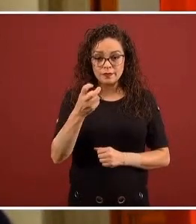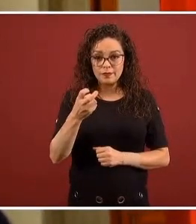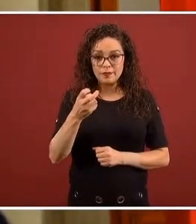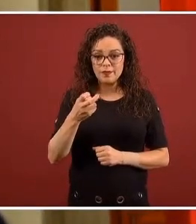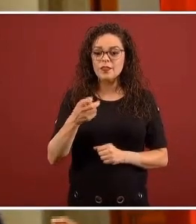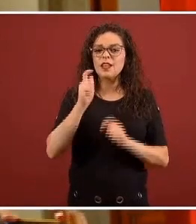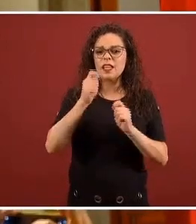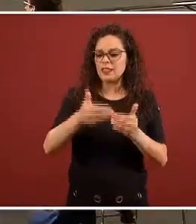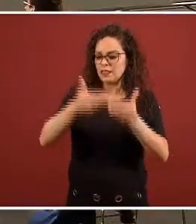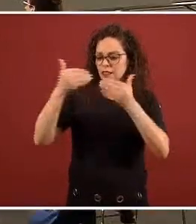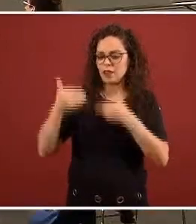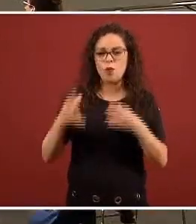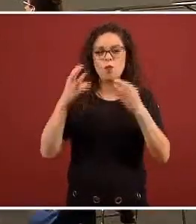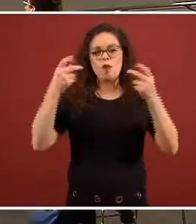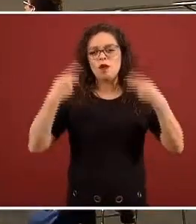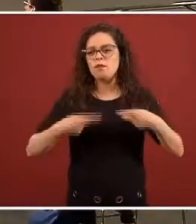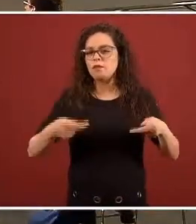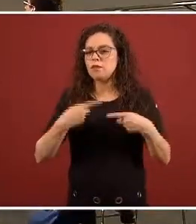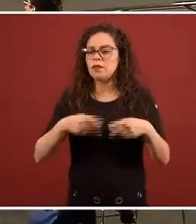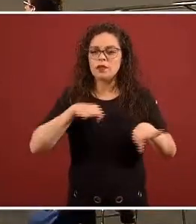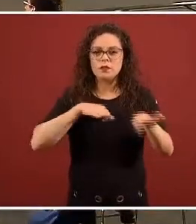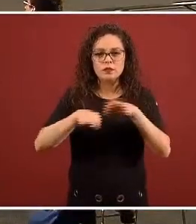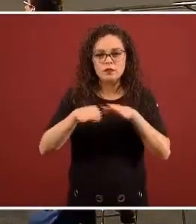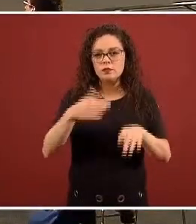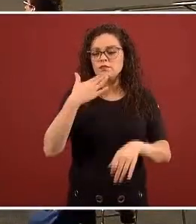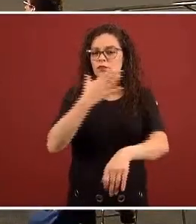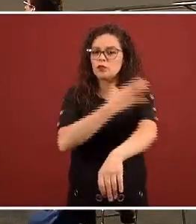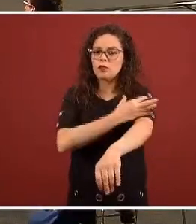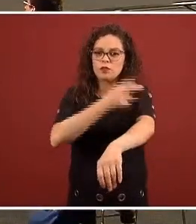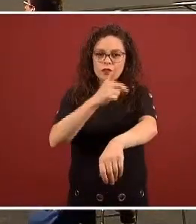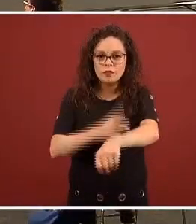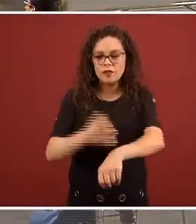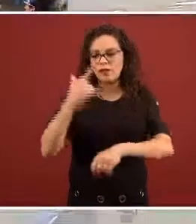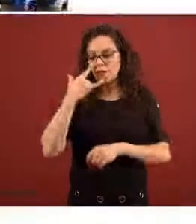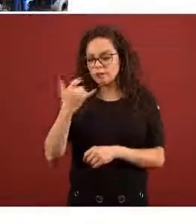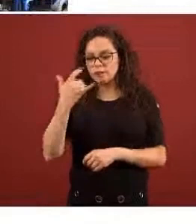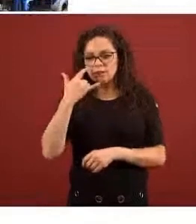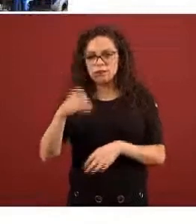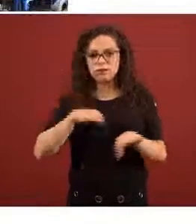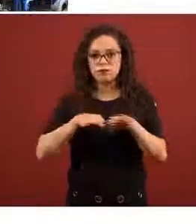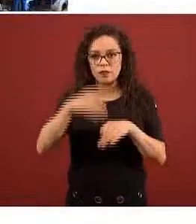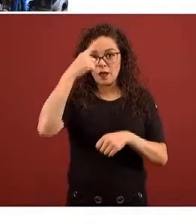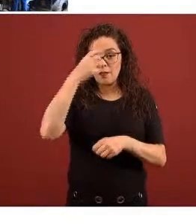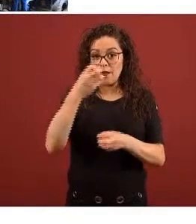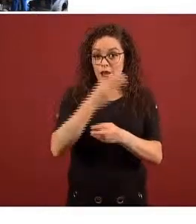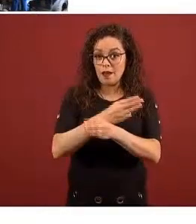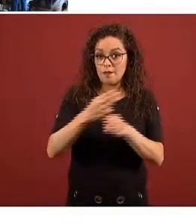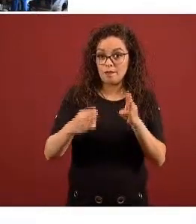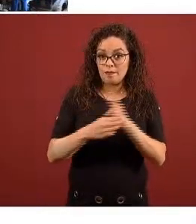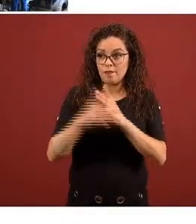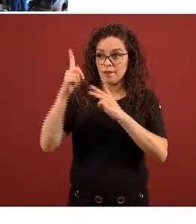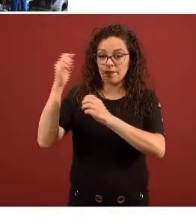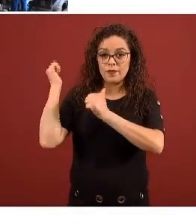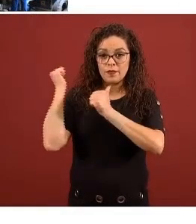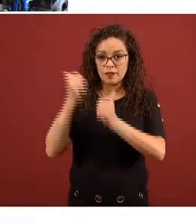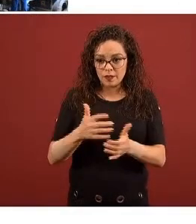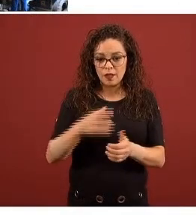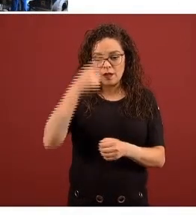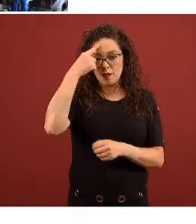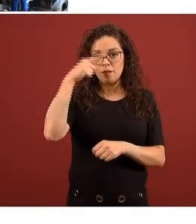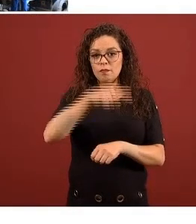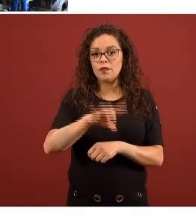hay mucha gente, hay mucha coordinación, de tal forma que estos insumos estarán llegando a las